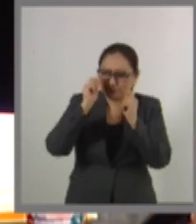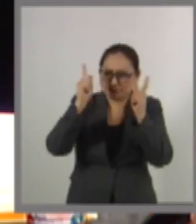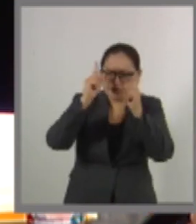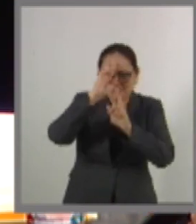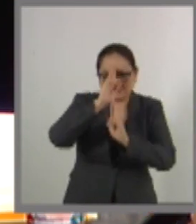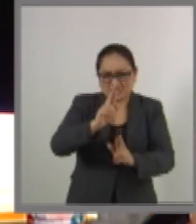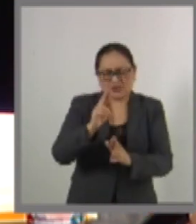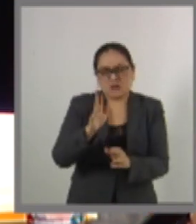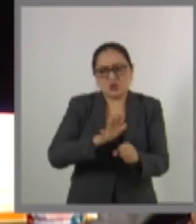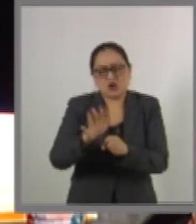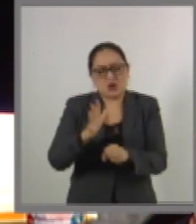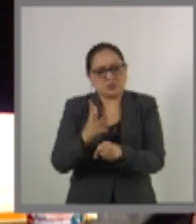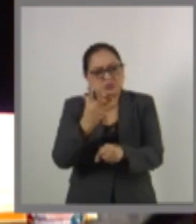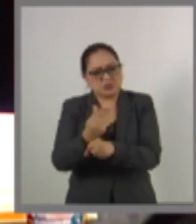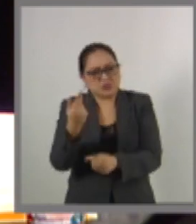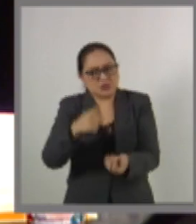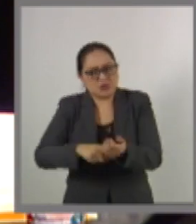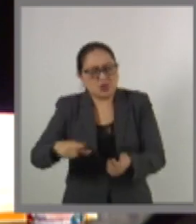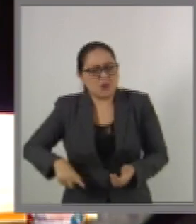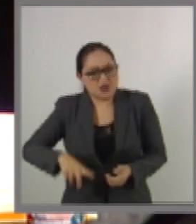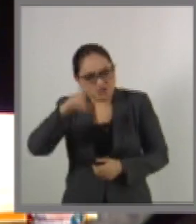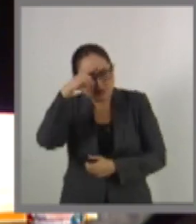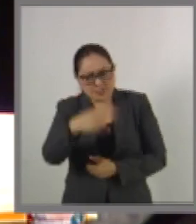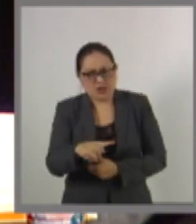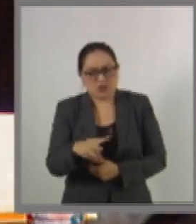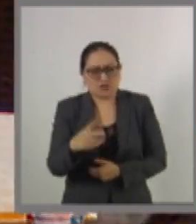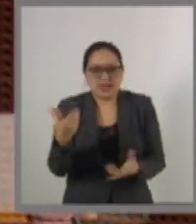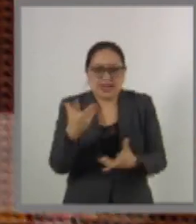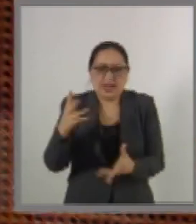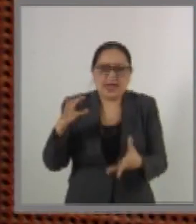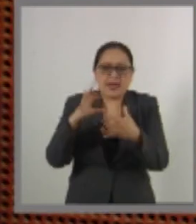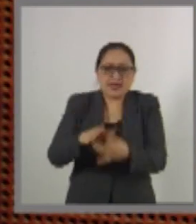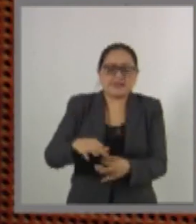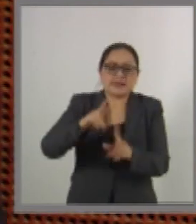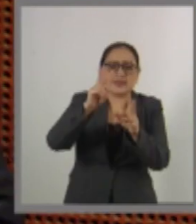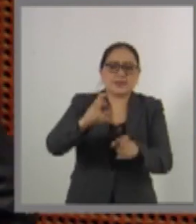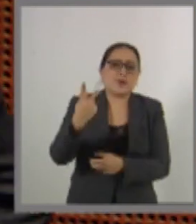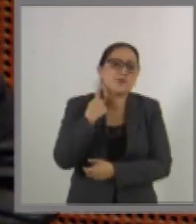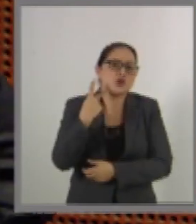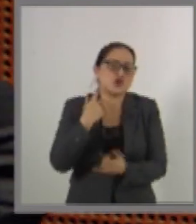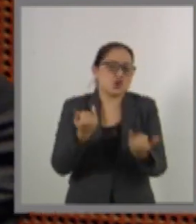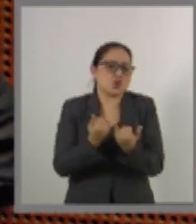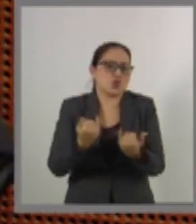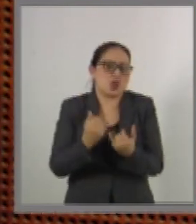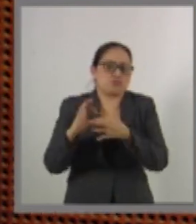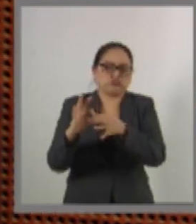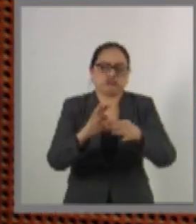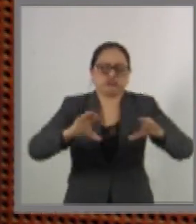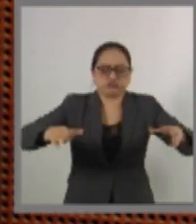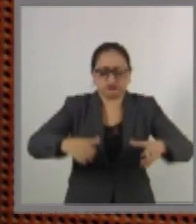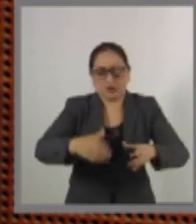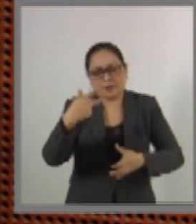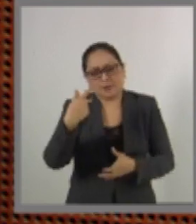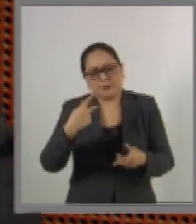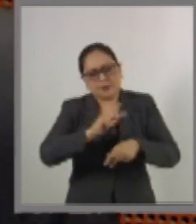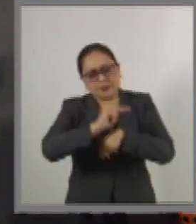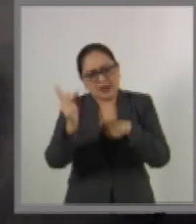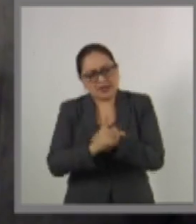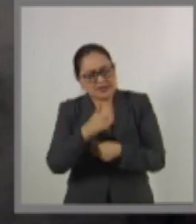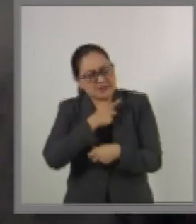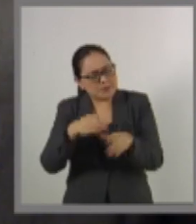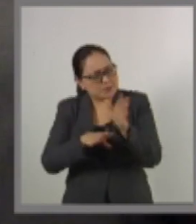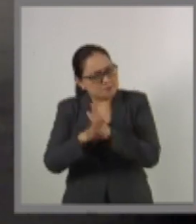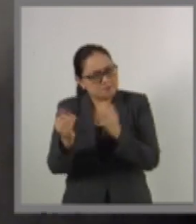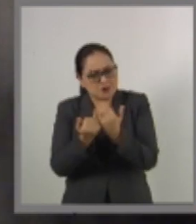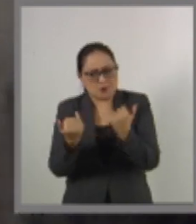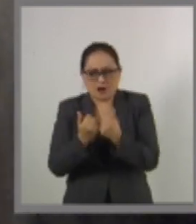gran constructor del Estado mexicano, del quehacer político y de la democratización que esta nación tiene que seguir